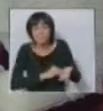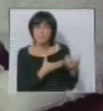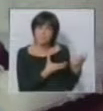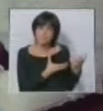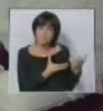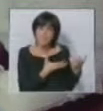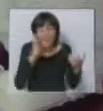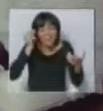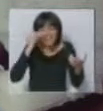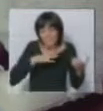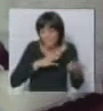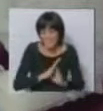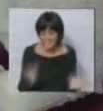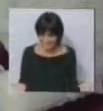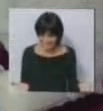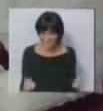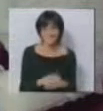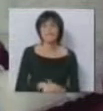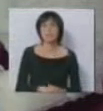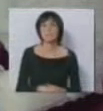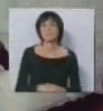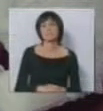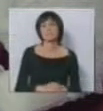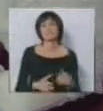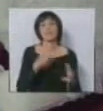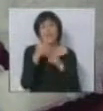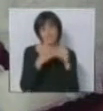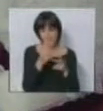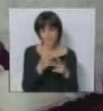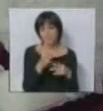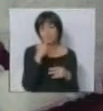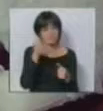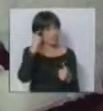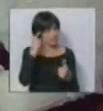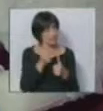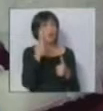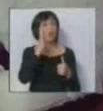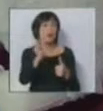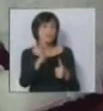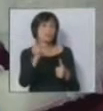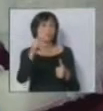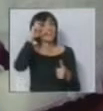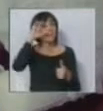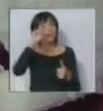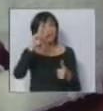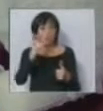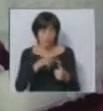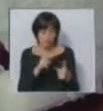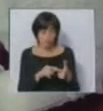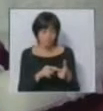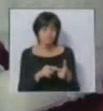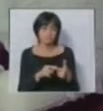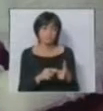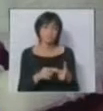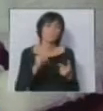sé, le falta. Pero a ver, estamos hablando de... Sí. Irina nos sumó 4.000 euros cada una más o menos. Sí, unos un poquito más. 4 por 3,